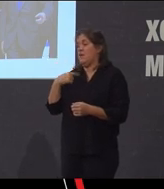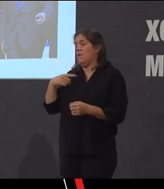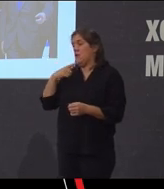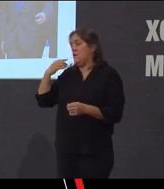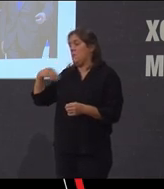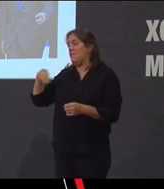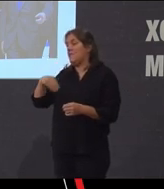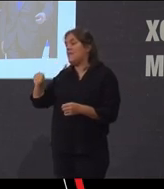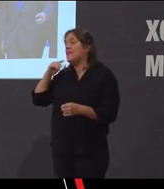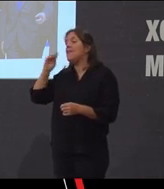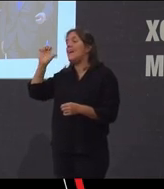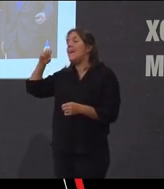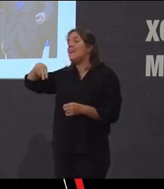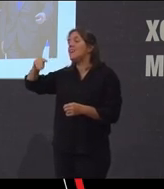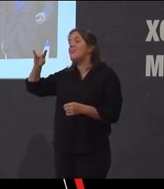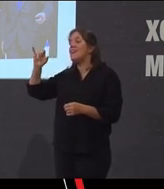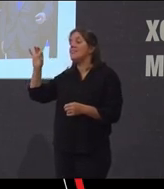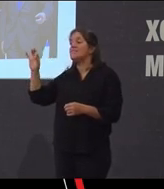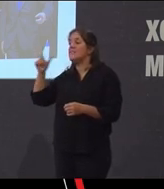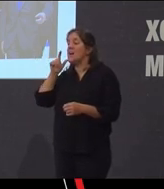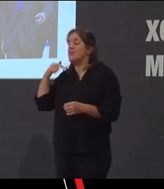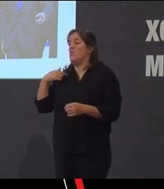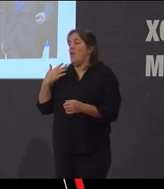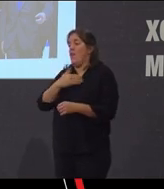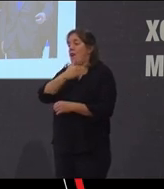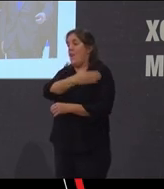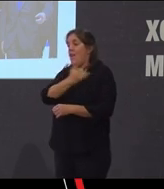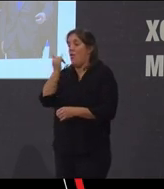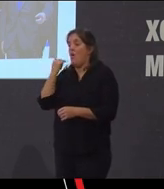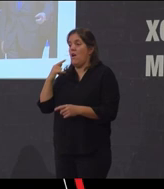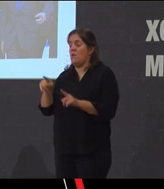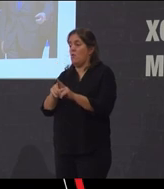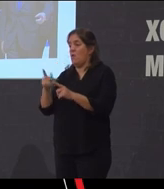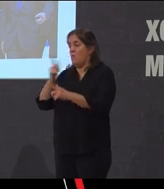de Endesa, que, como antes o pai, viaxa con Felipe